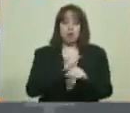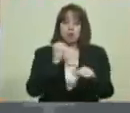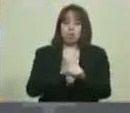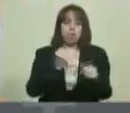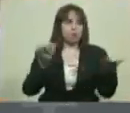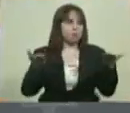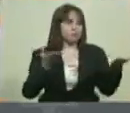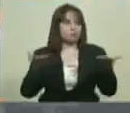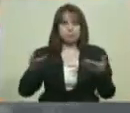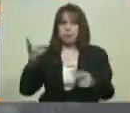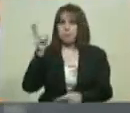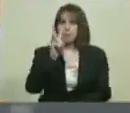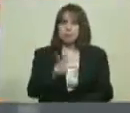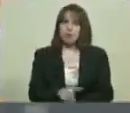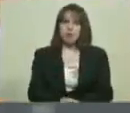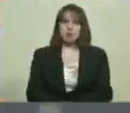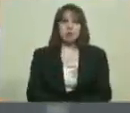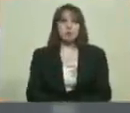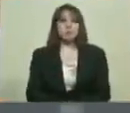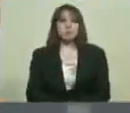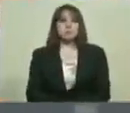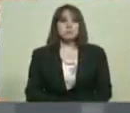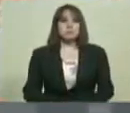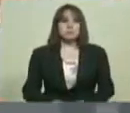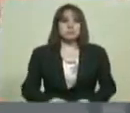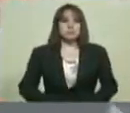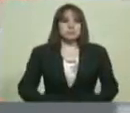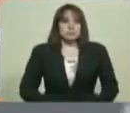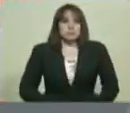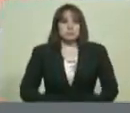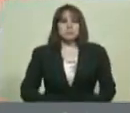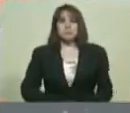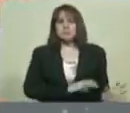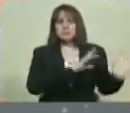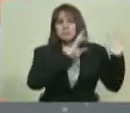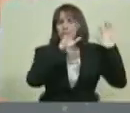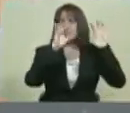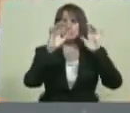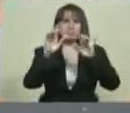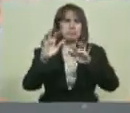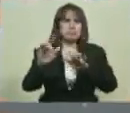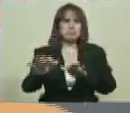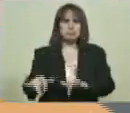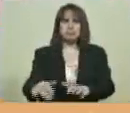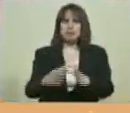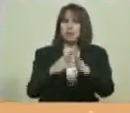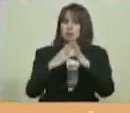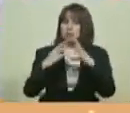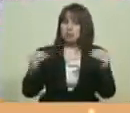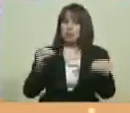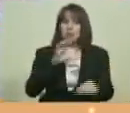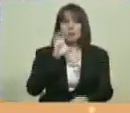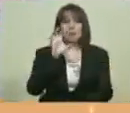trabajadores venezolanos, y que recorrió todo el país de manera